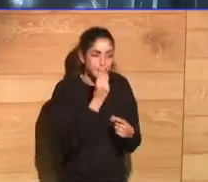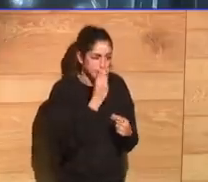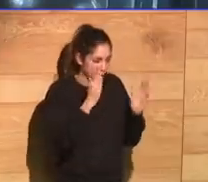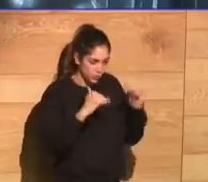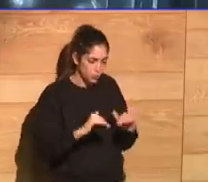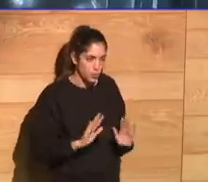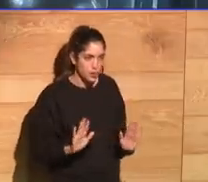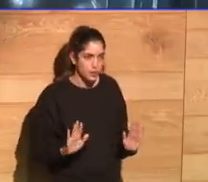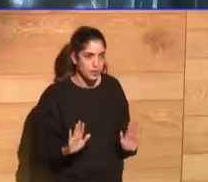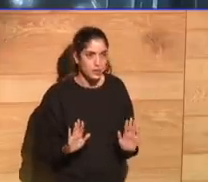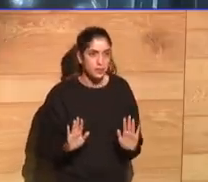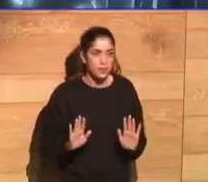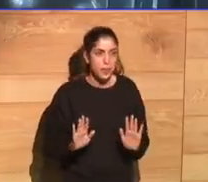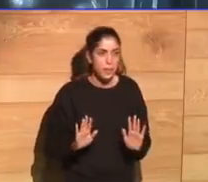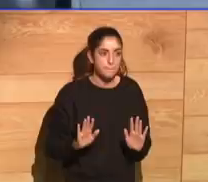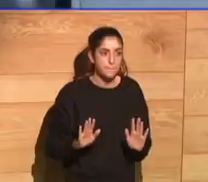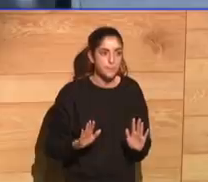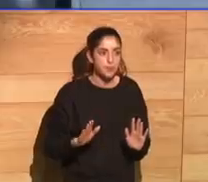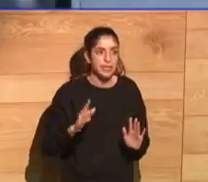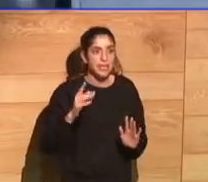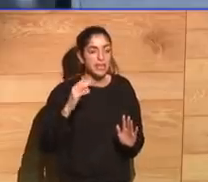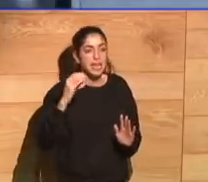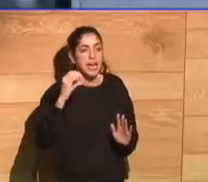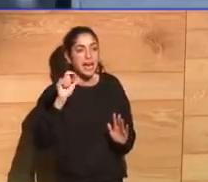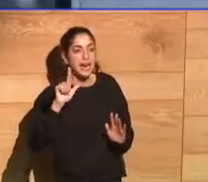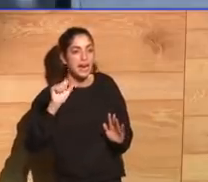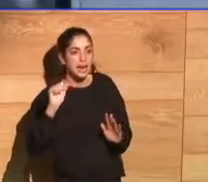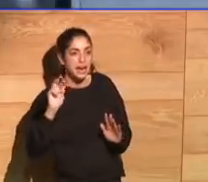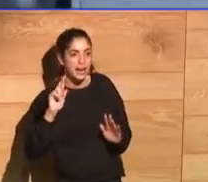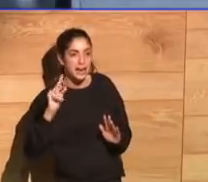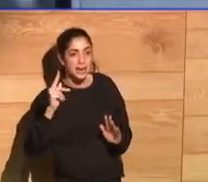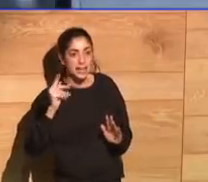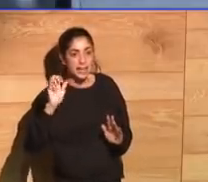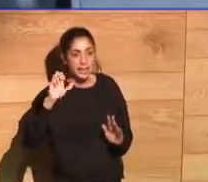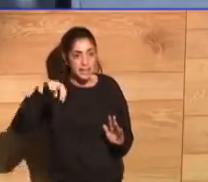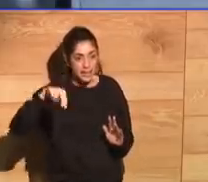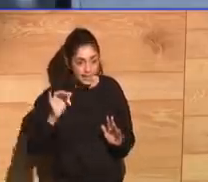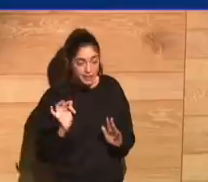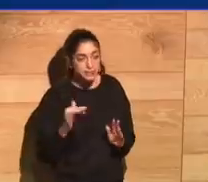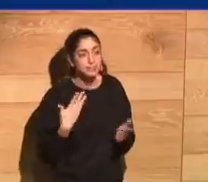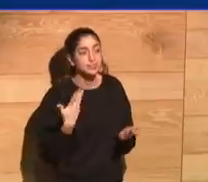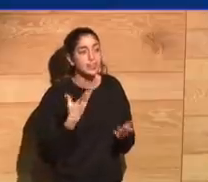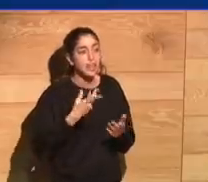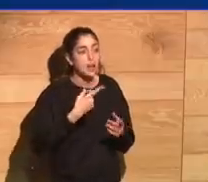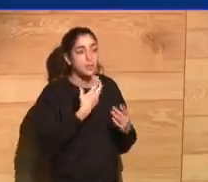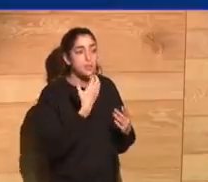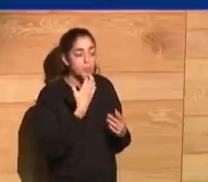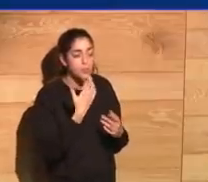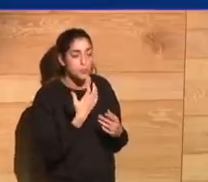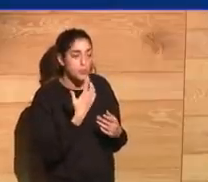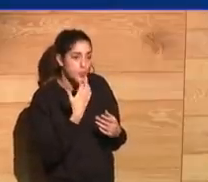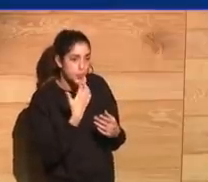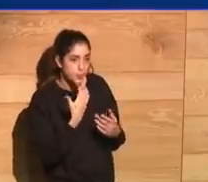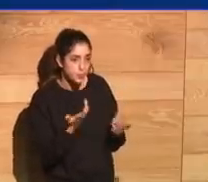nada débil, por ejemplo. No. La parte de Clark Kent estaba muy matizada y era muy divertida. Hacía bromitas, Juan, muy bien hechas. Perdóname, Juan.